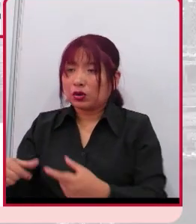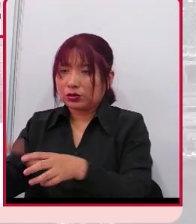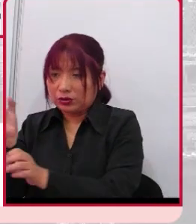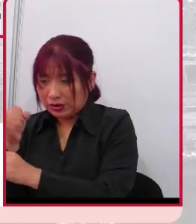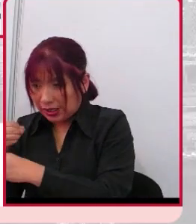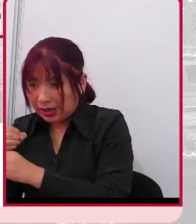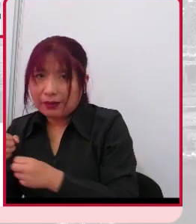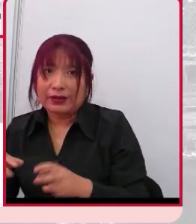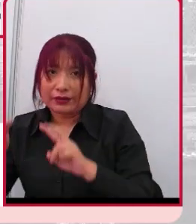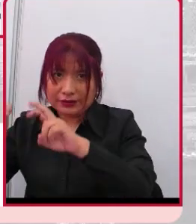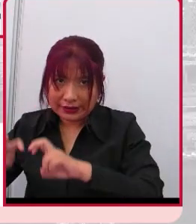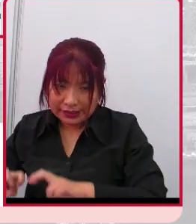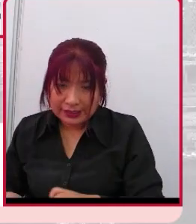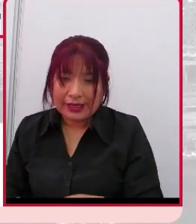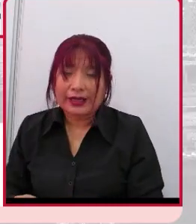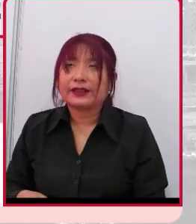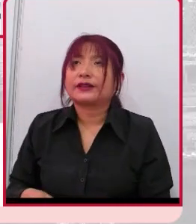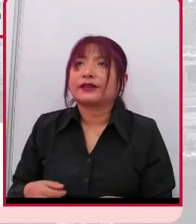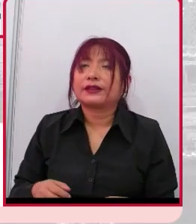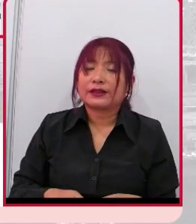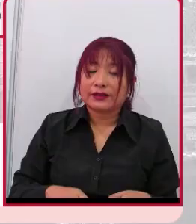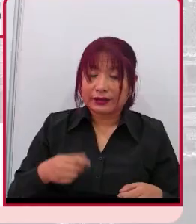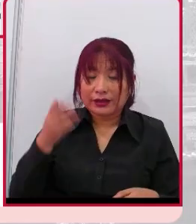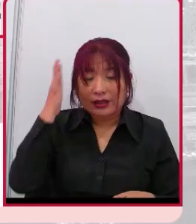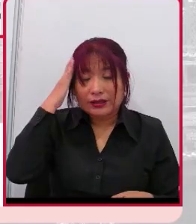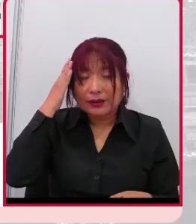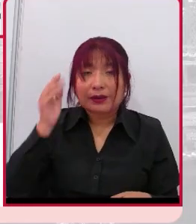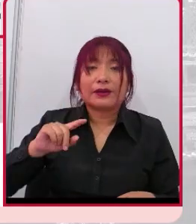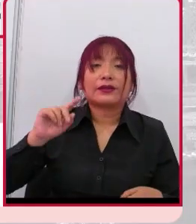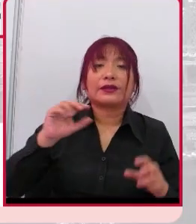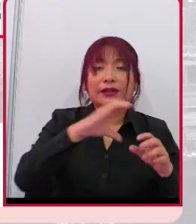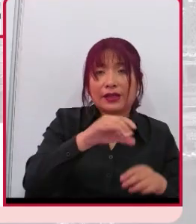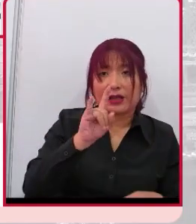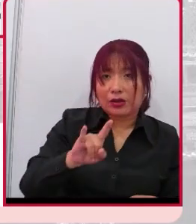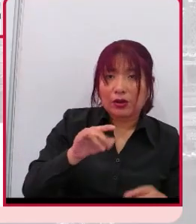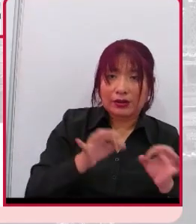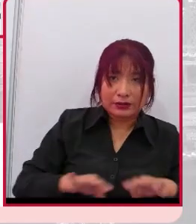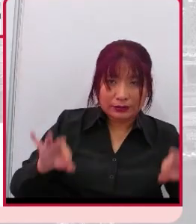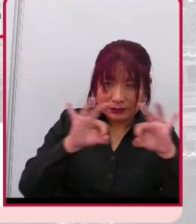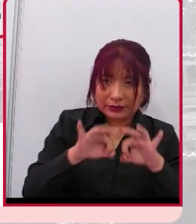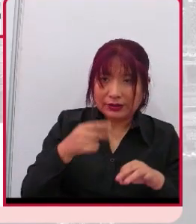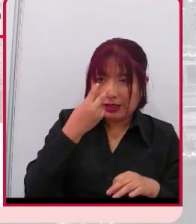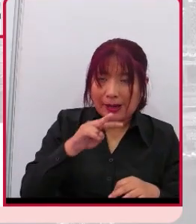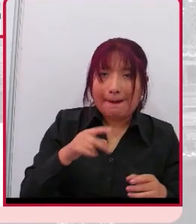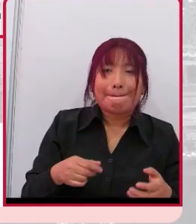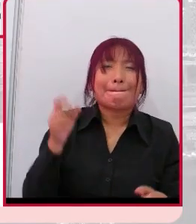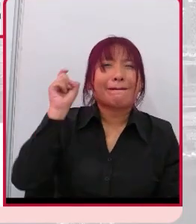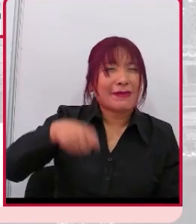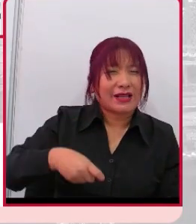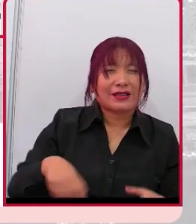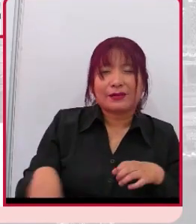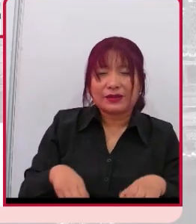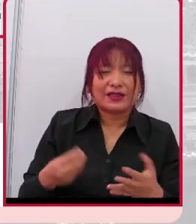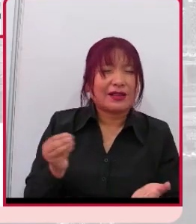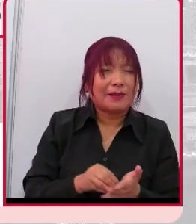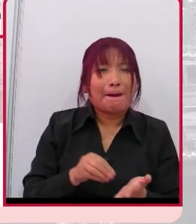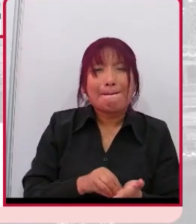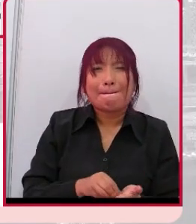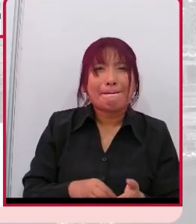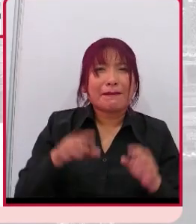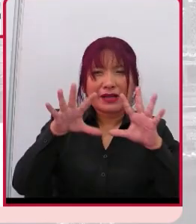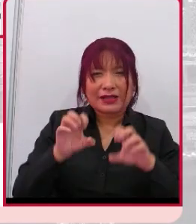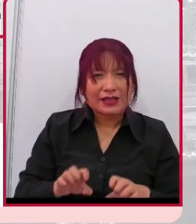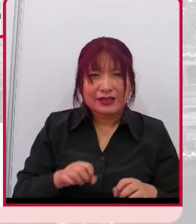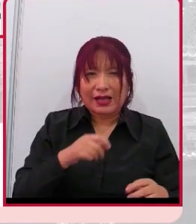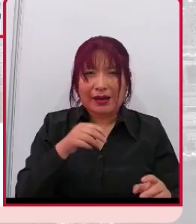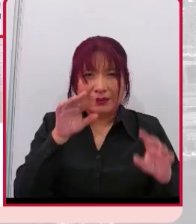primera fase de este mineral que pertenece a la estrategia Blue Sky y necesitamos hacer muchas más pruebas. La variable